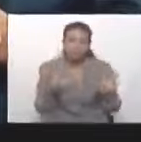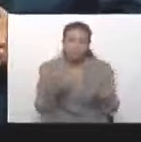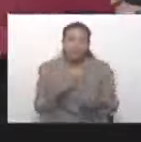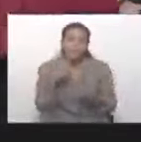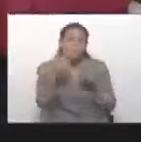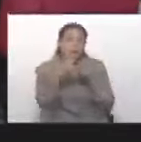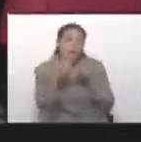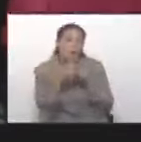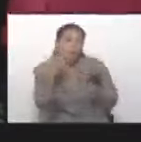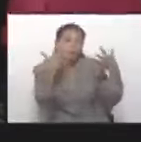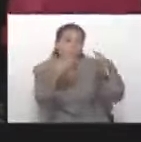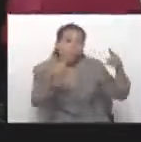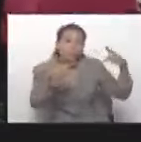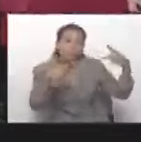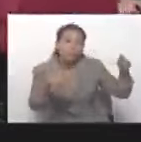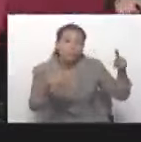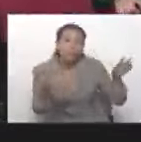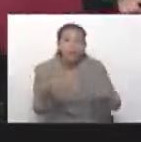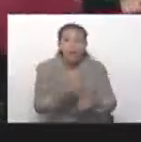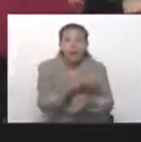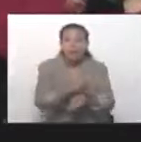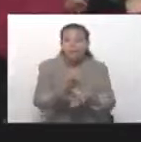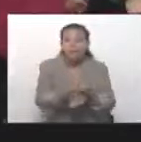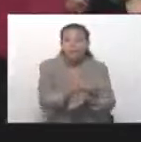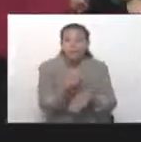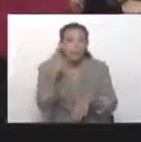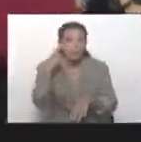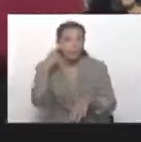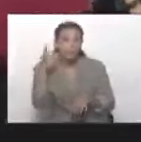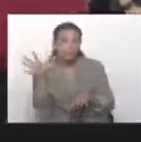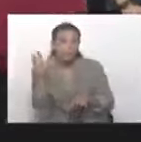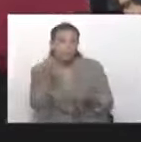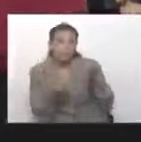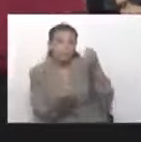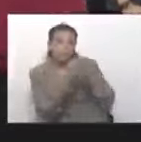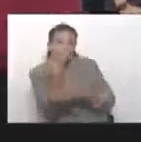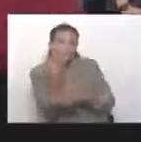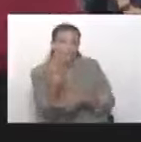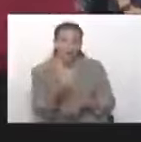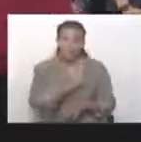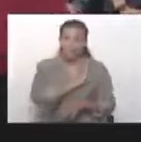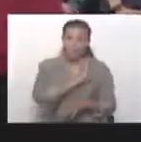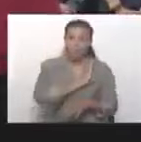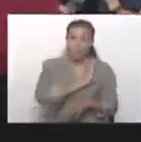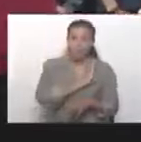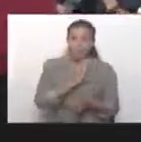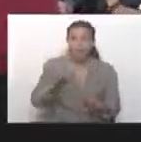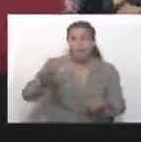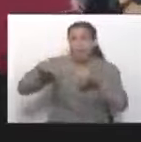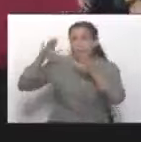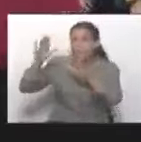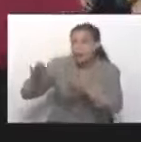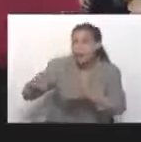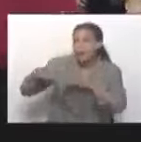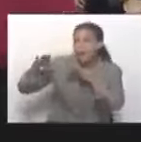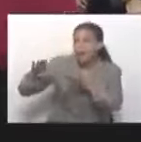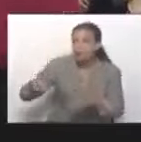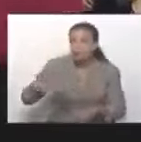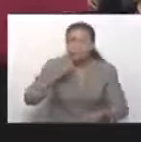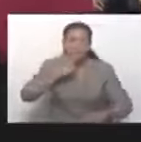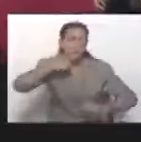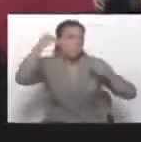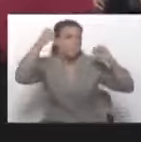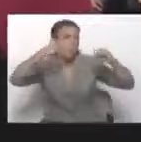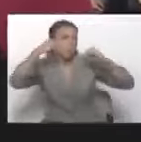verso o una estrofa. Entonces, de allí nace ese canto, ¿no? Un canto de alabanza, un canto de